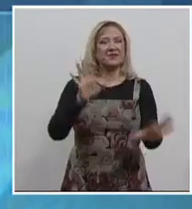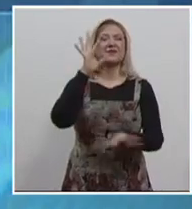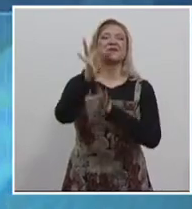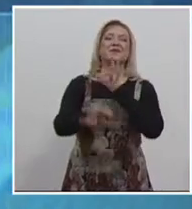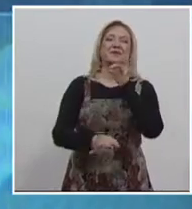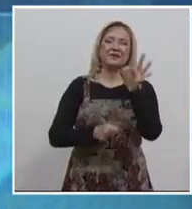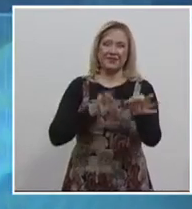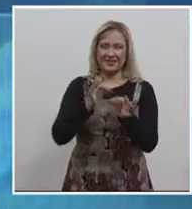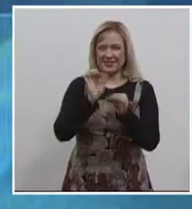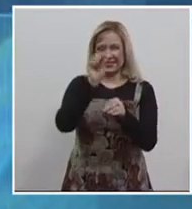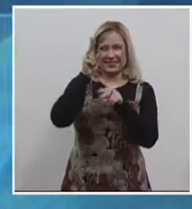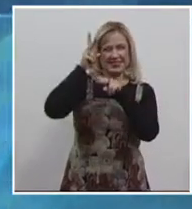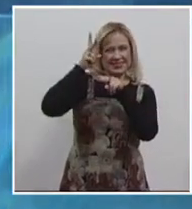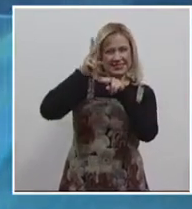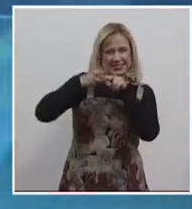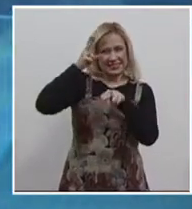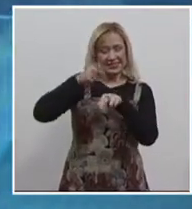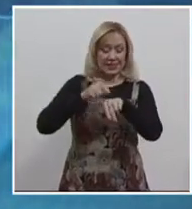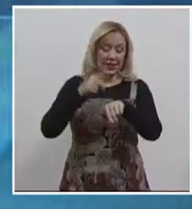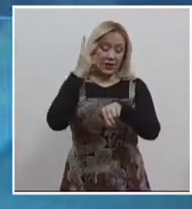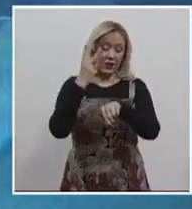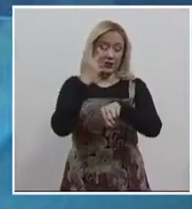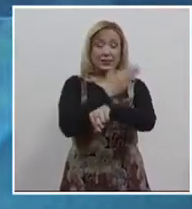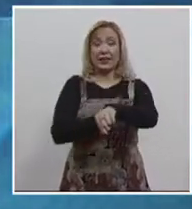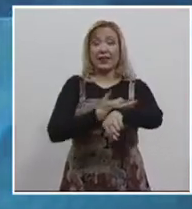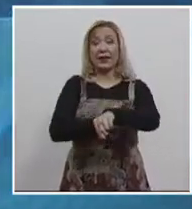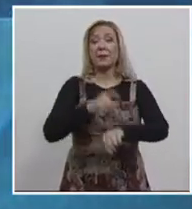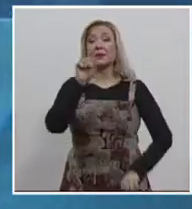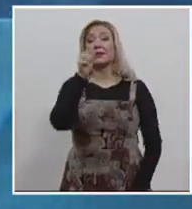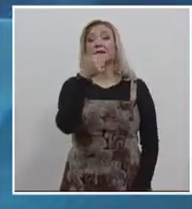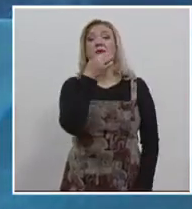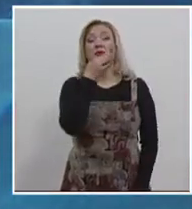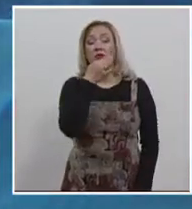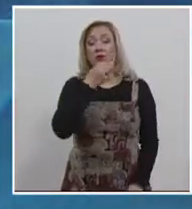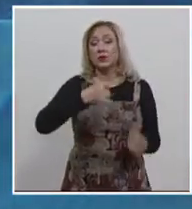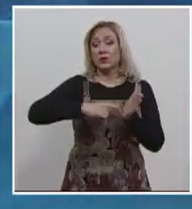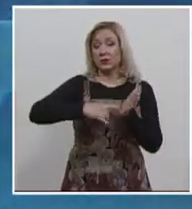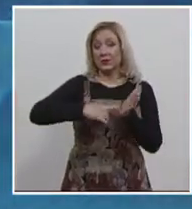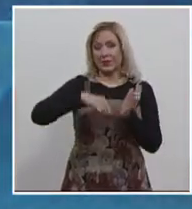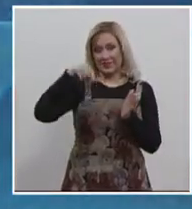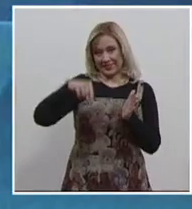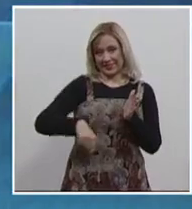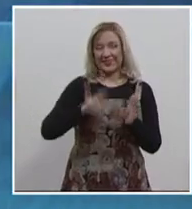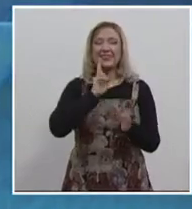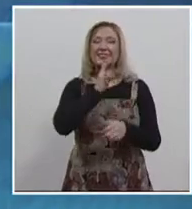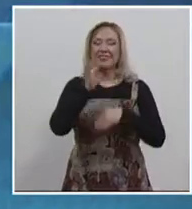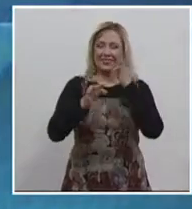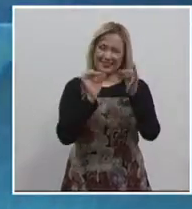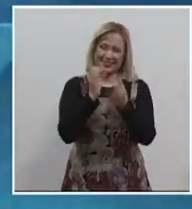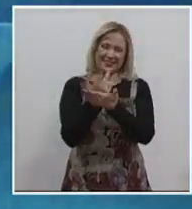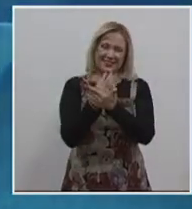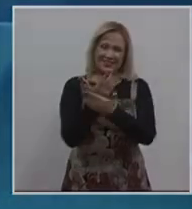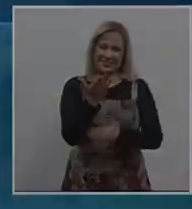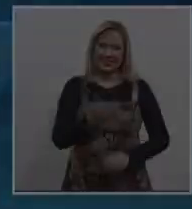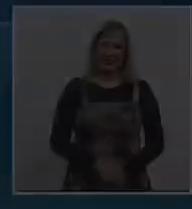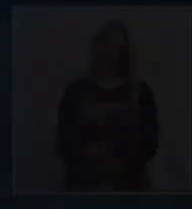información vamos a hacer una pausa, siendo las 2 de la tarde con 26 minutos. Estamos en corte informativo, no se vayan.